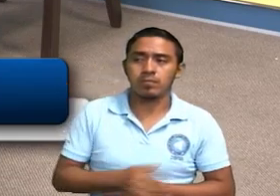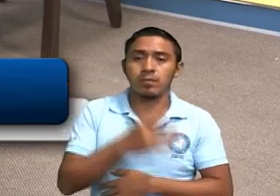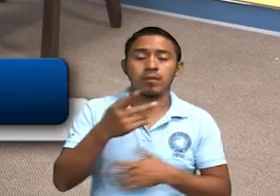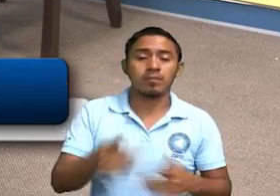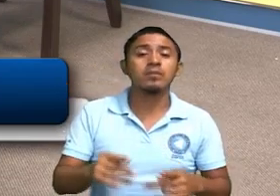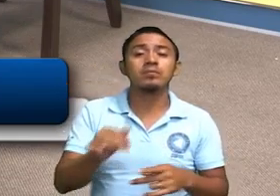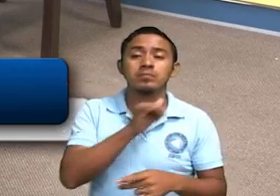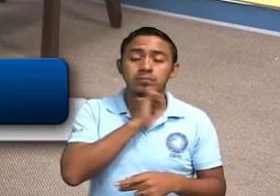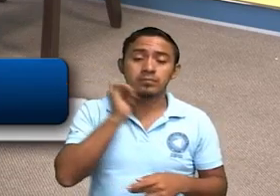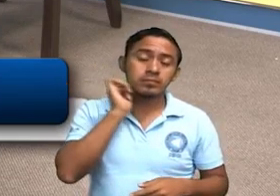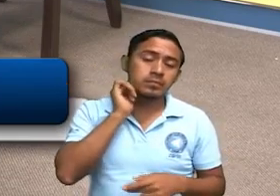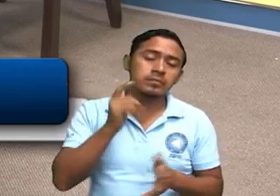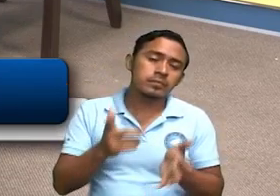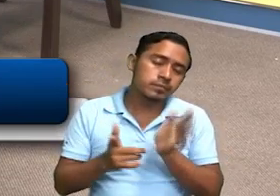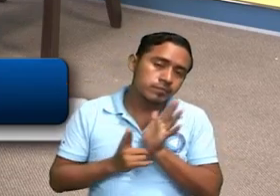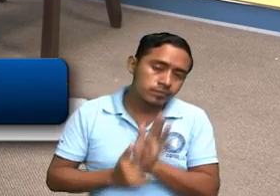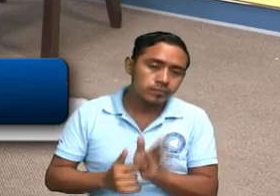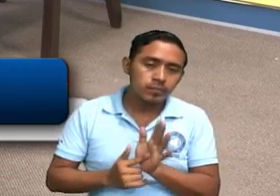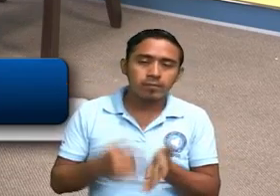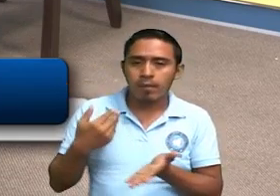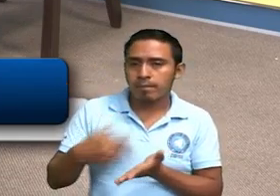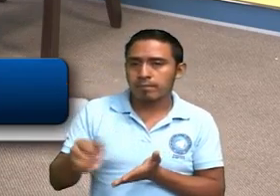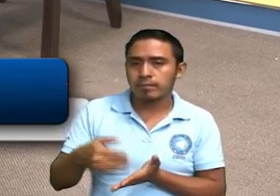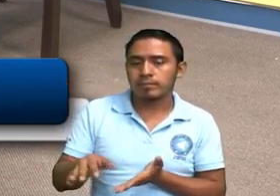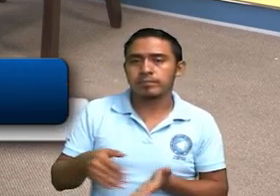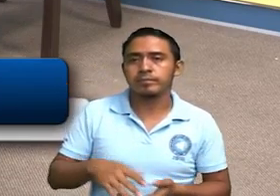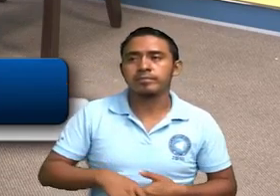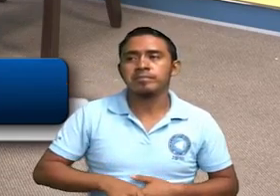una prueba, por ejemplo, más sencilla,